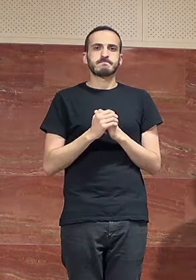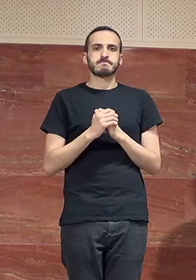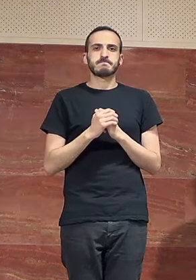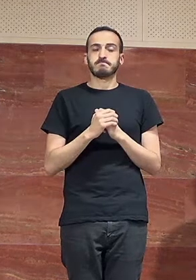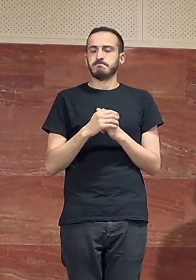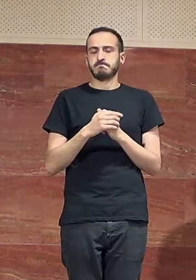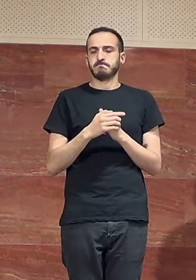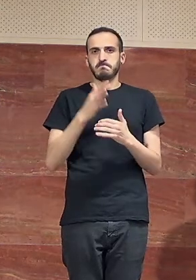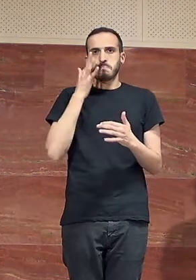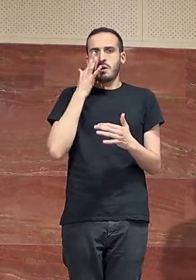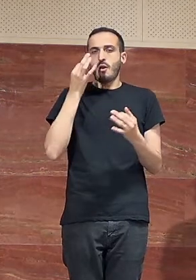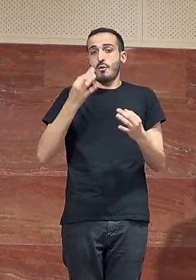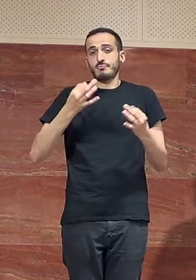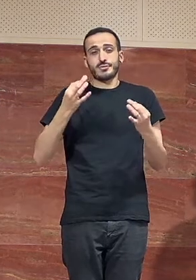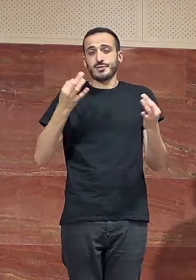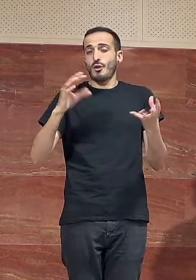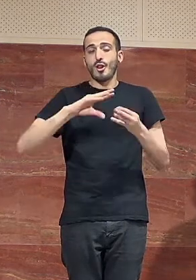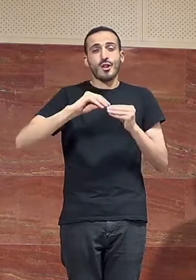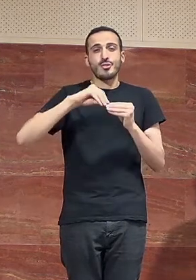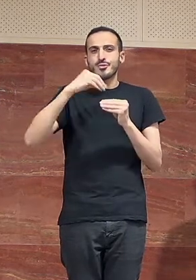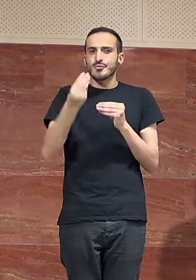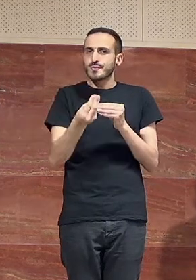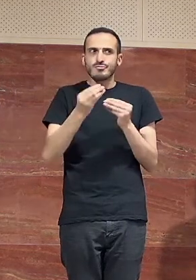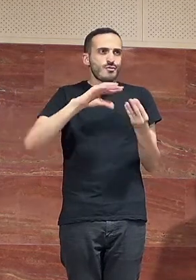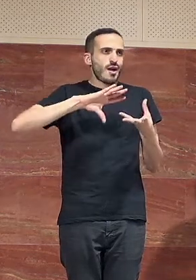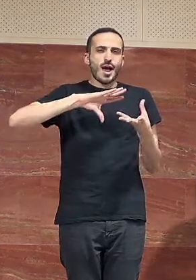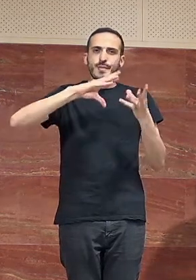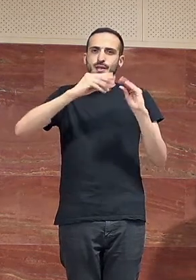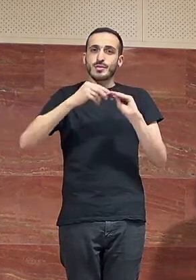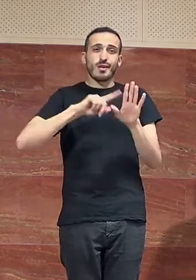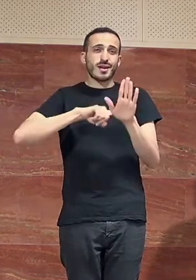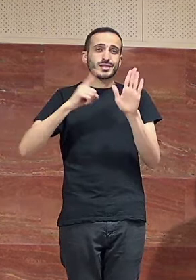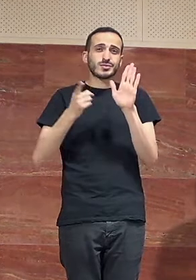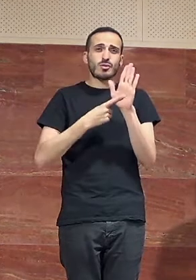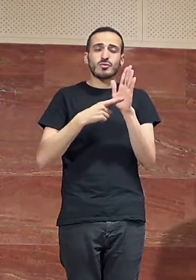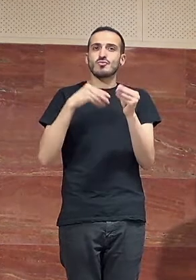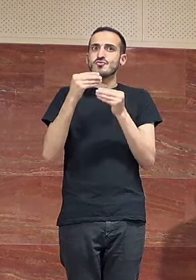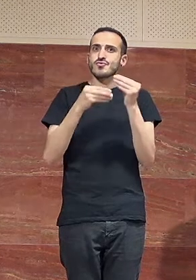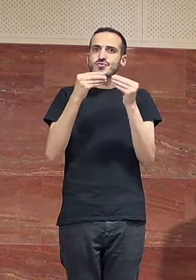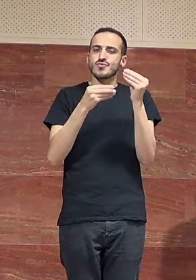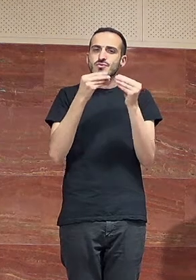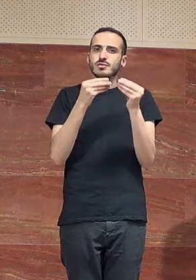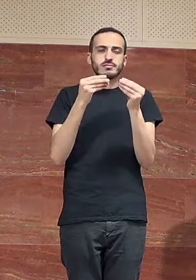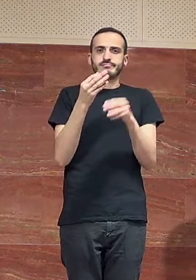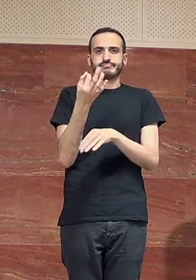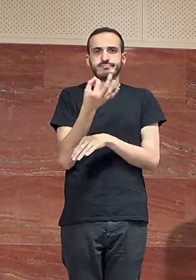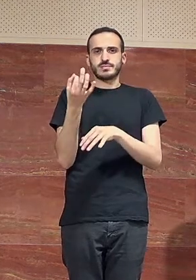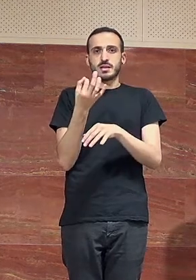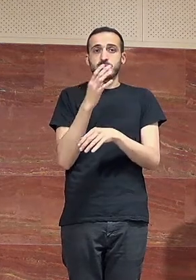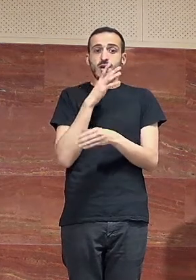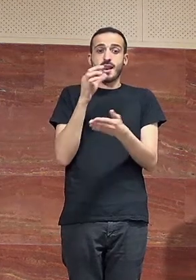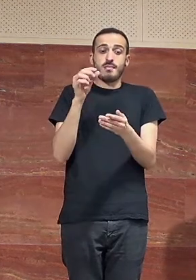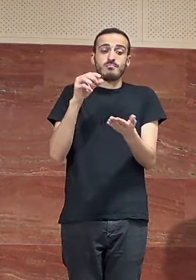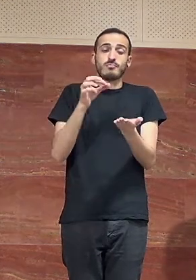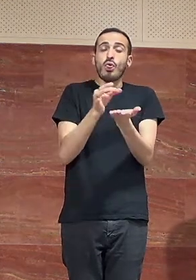documento tenía que compatibilizar todos esos usos que tienen lugar en la ciudad para establecer cuáles son